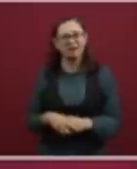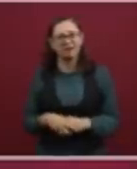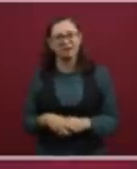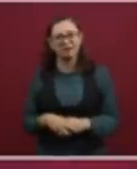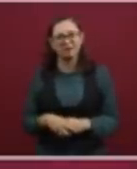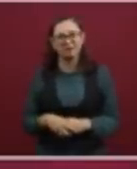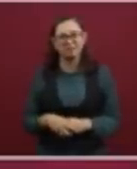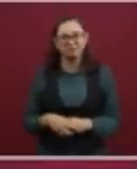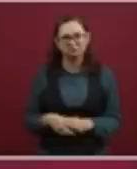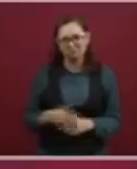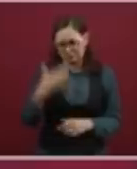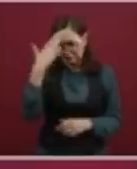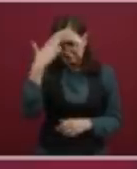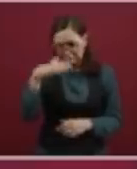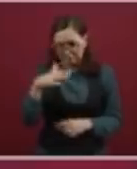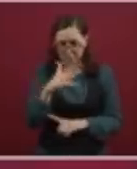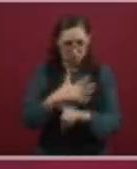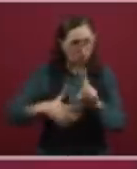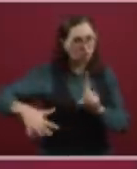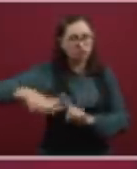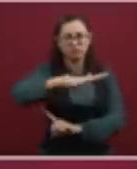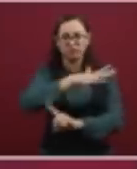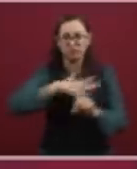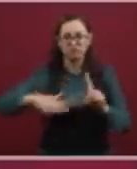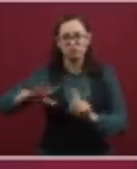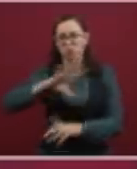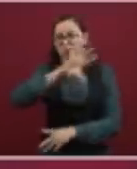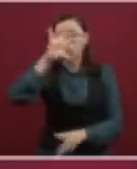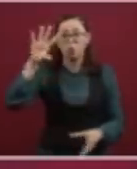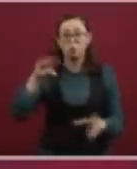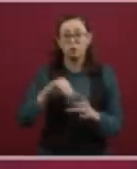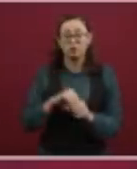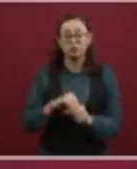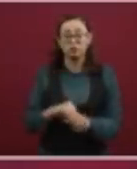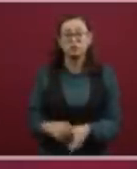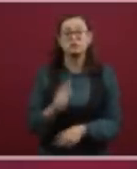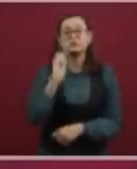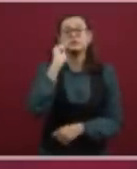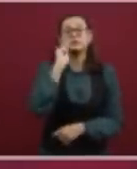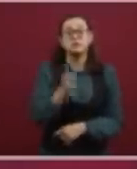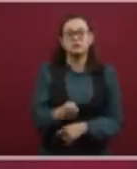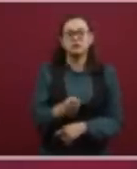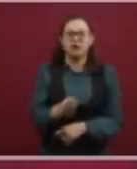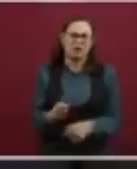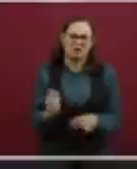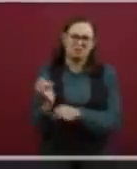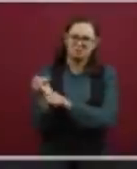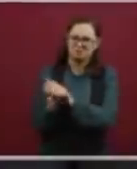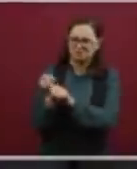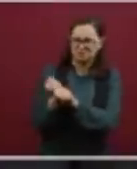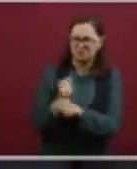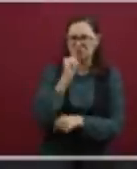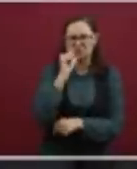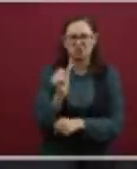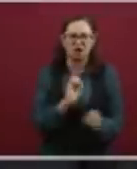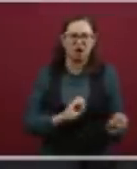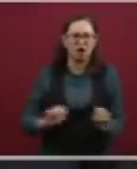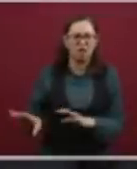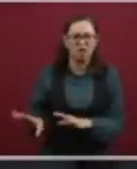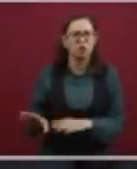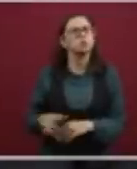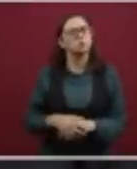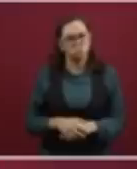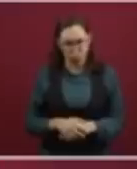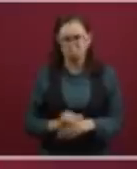Para saber de dónde viene. Eso no significa que no se va a investigar